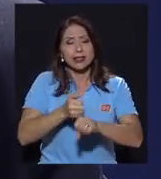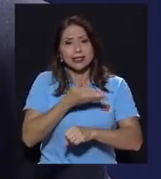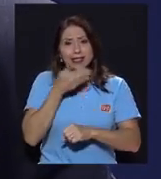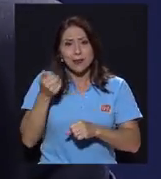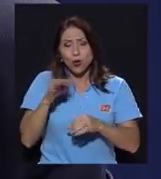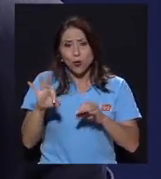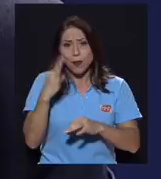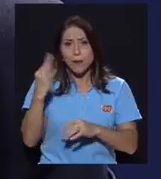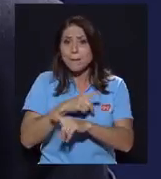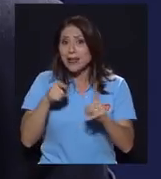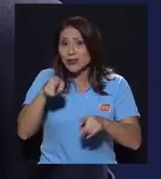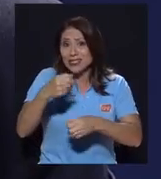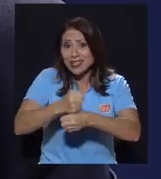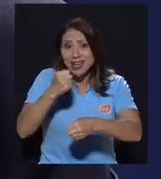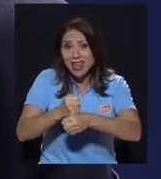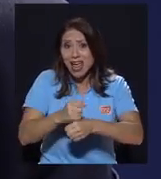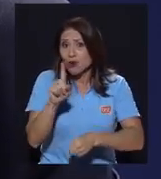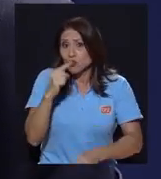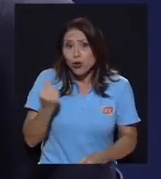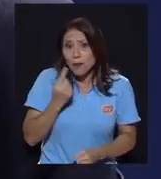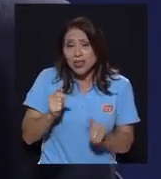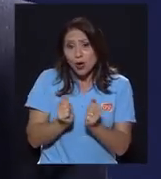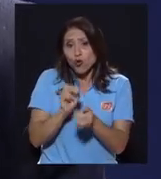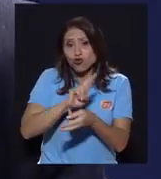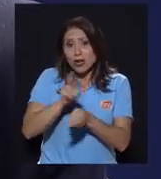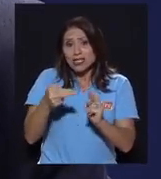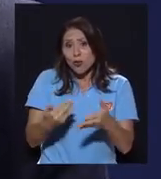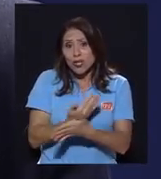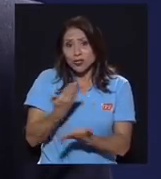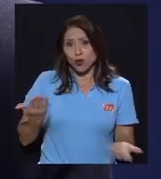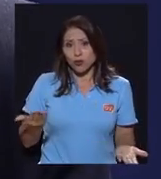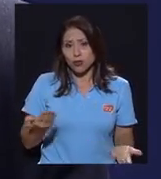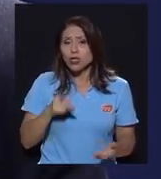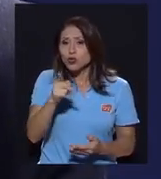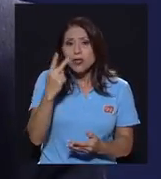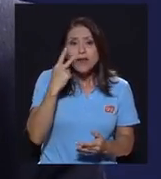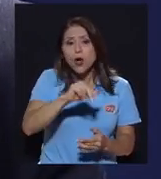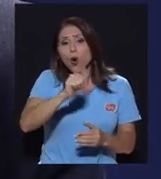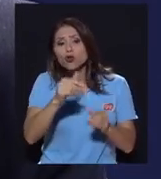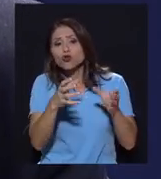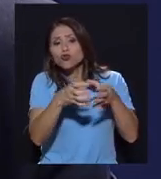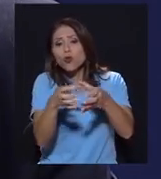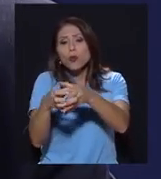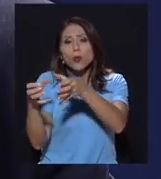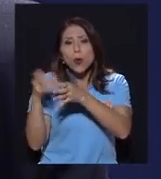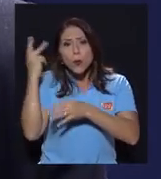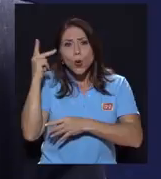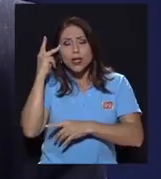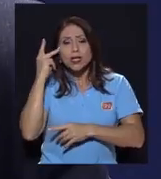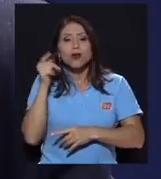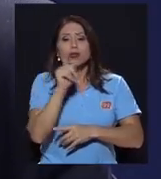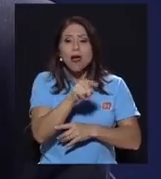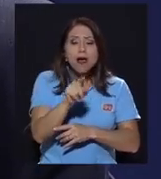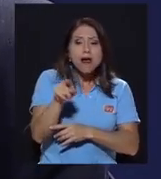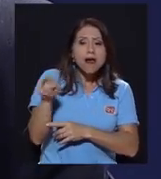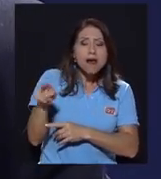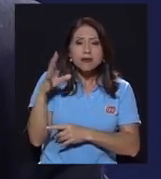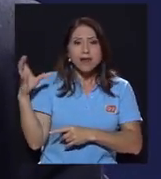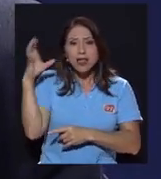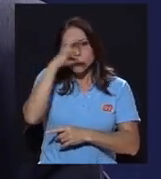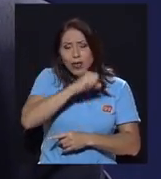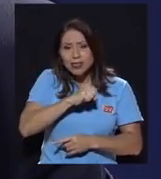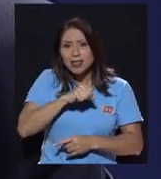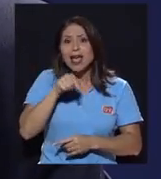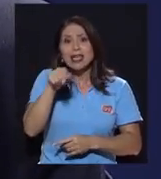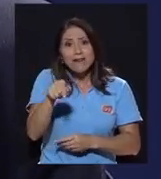manera pero es una tarea que no yo creo que no solamente tiene que ser restauración si usted se va a otras tiendas políticas va a darse cuenta que va a hacer mucha